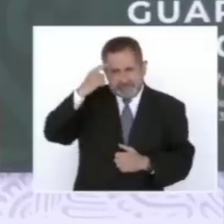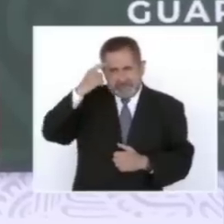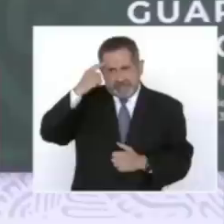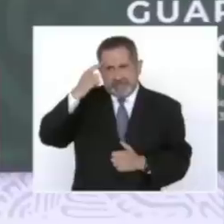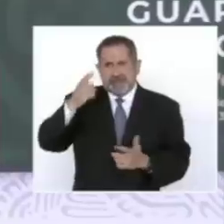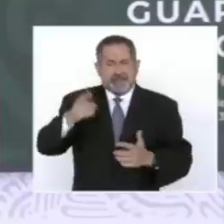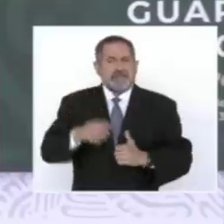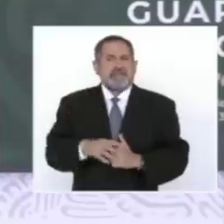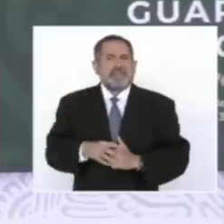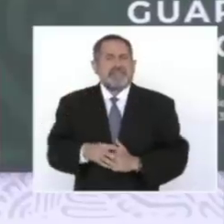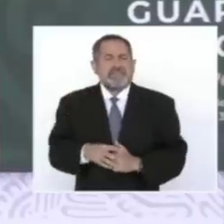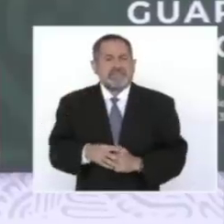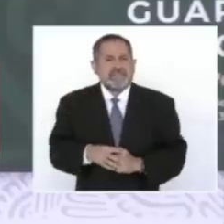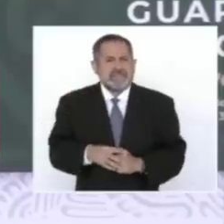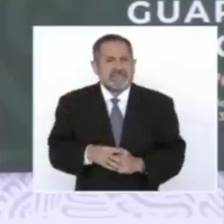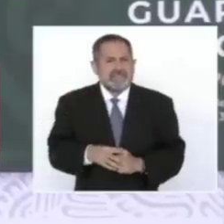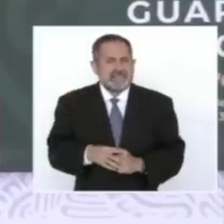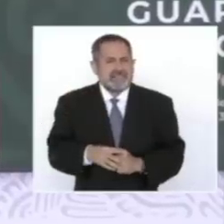de